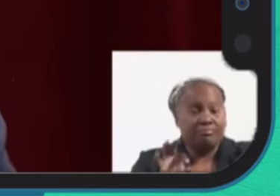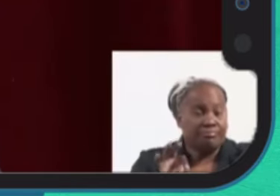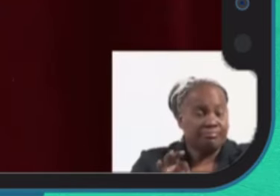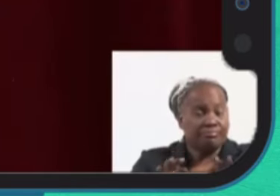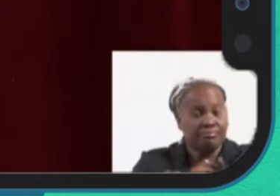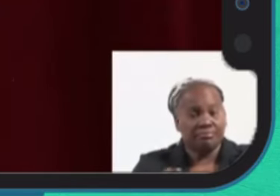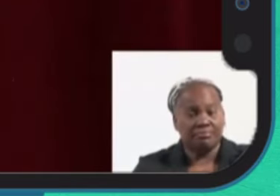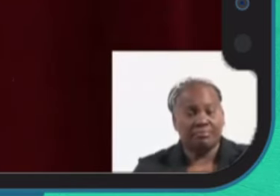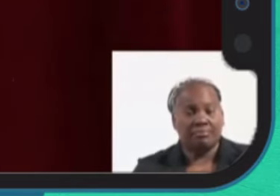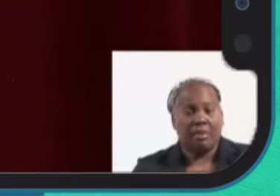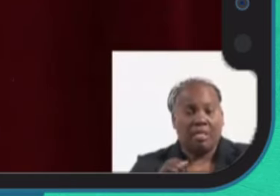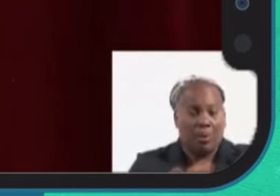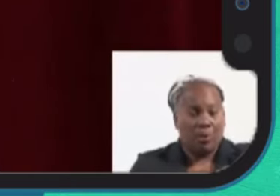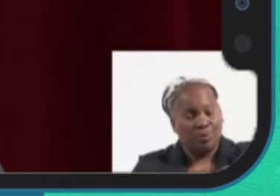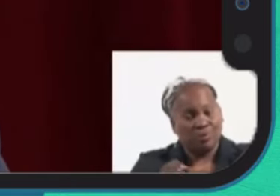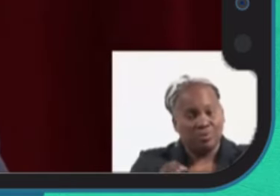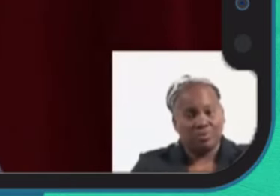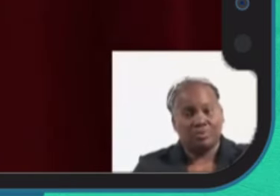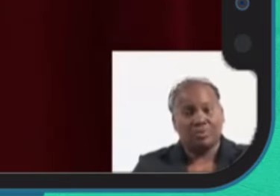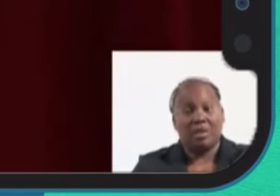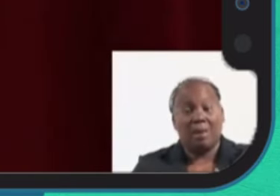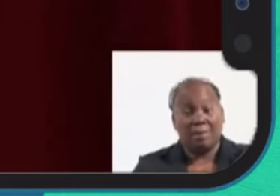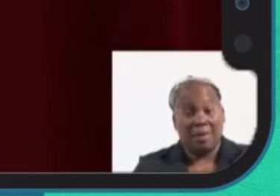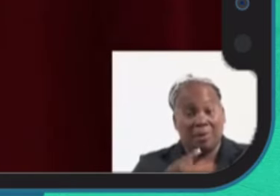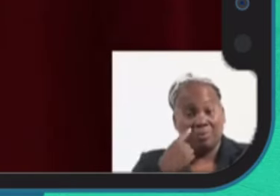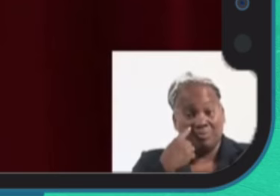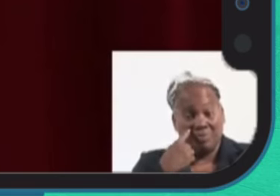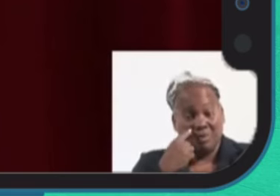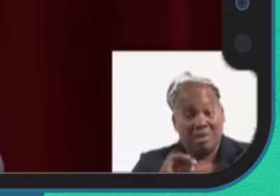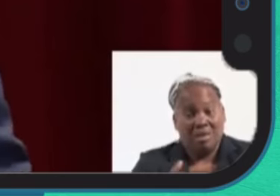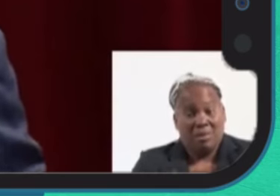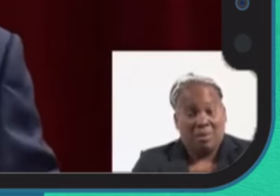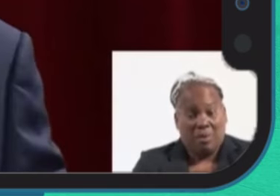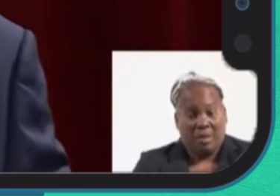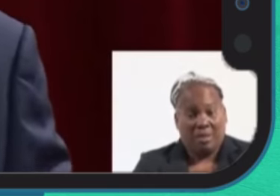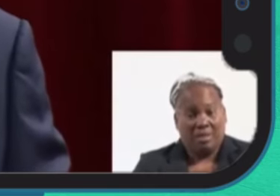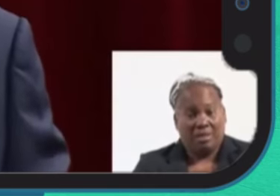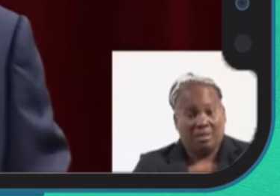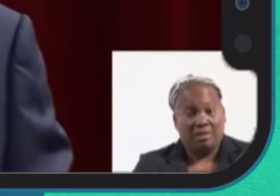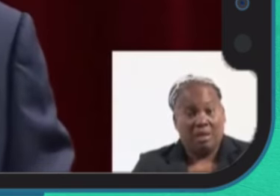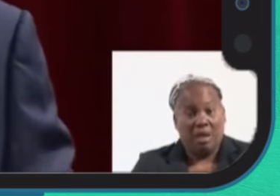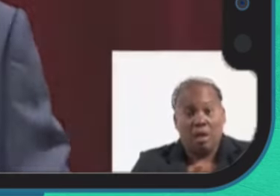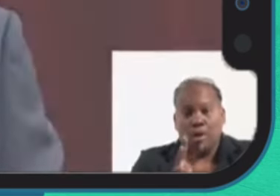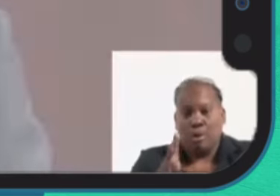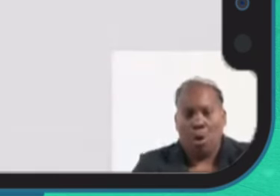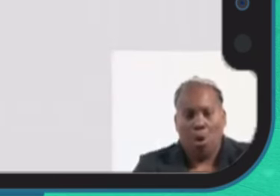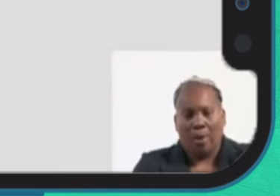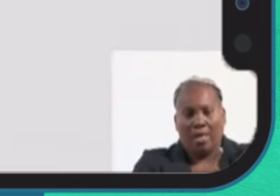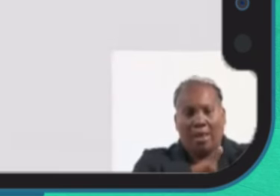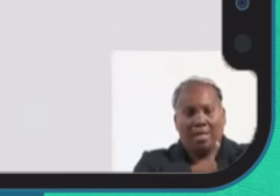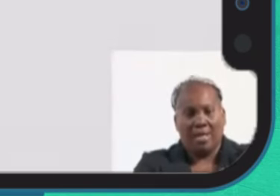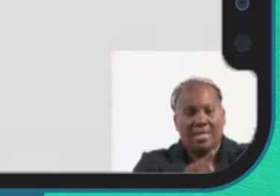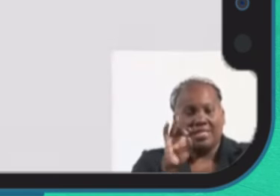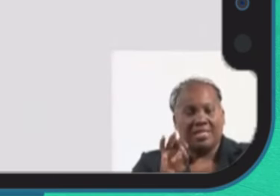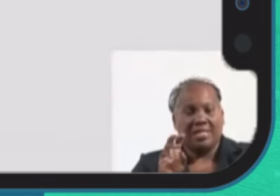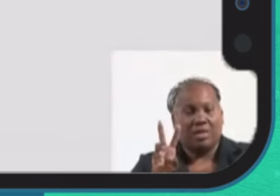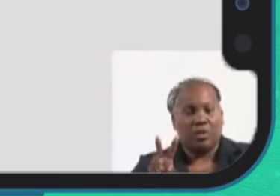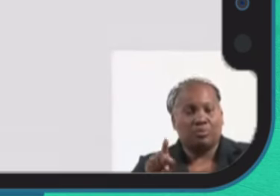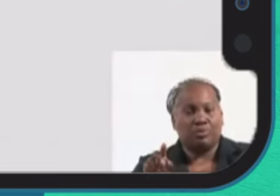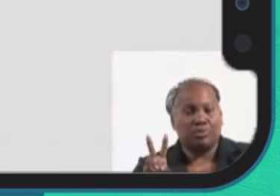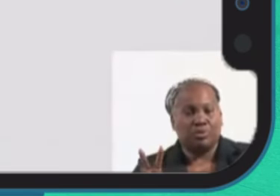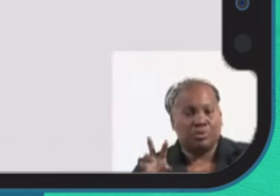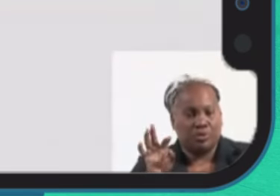consecuente. Pero obsérvense cuáles son las proporciones. En la malversación, el